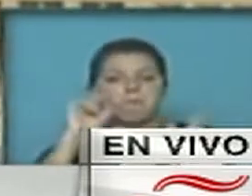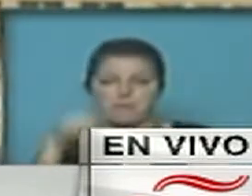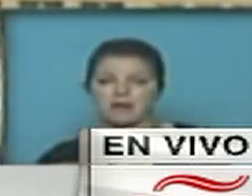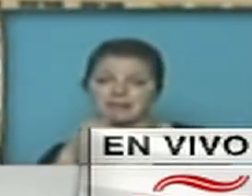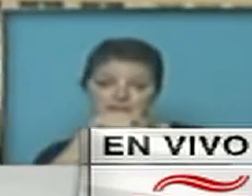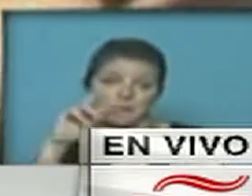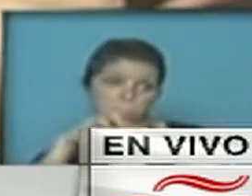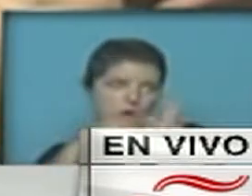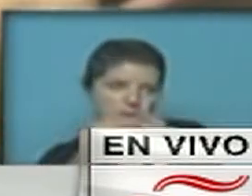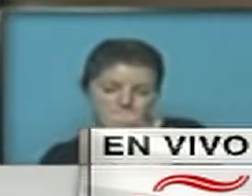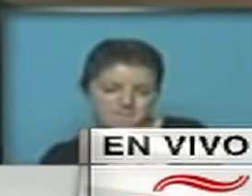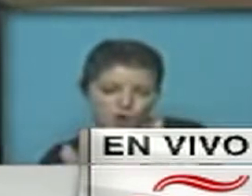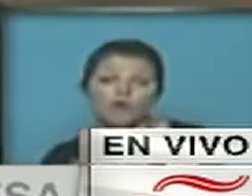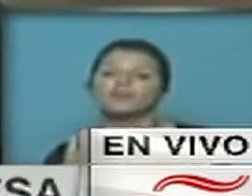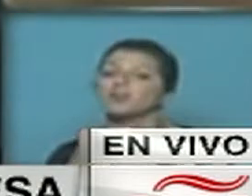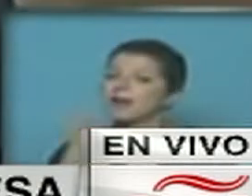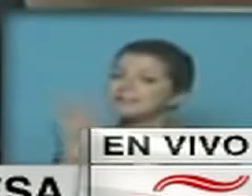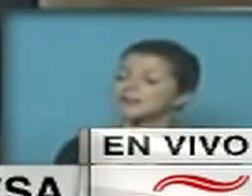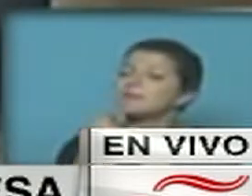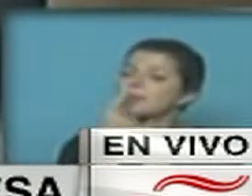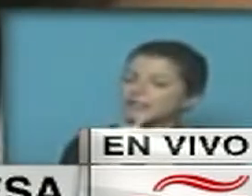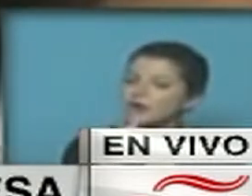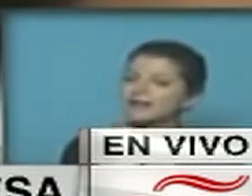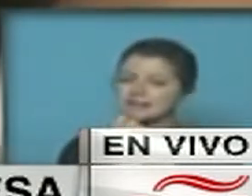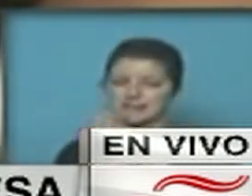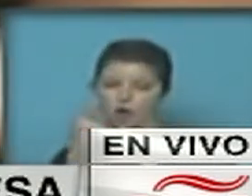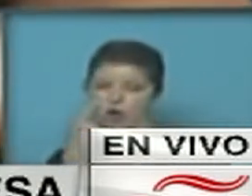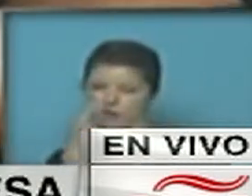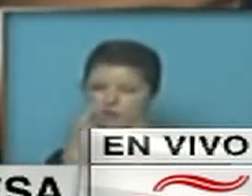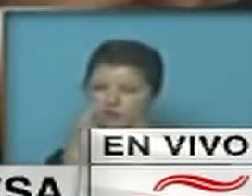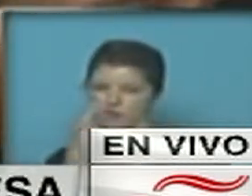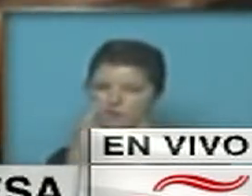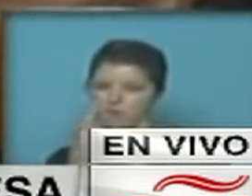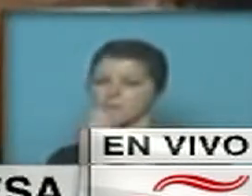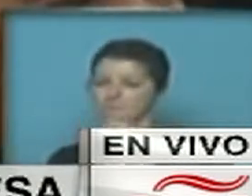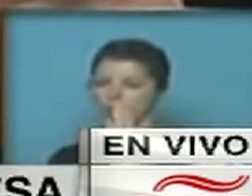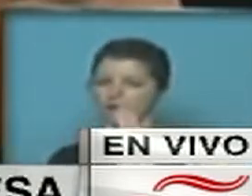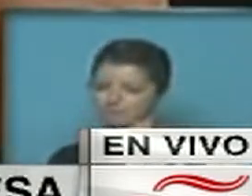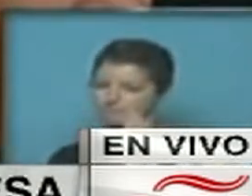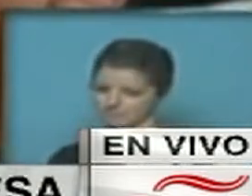tienes un problema doble. Yo siempre digo que cuando uno los conoce,